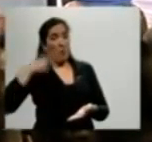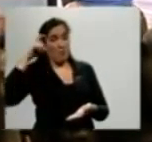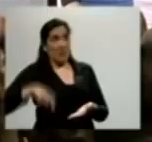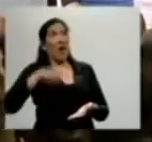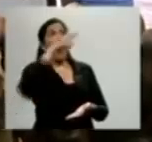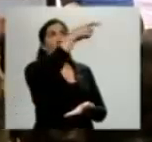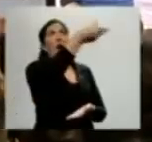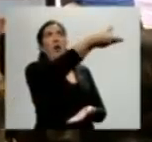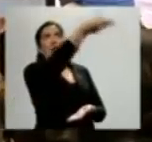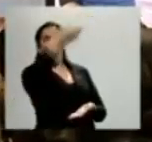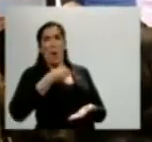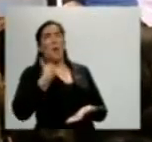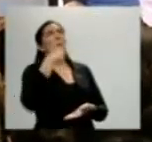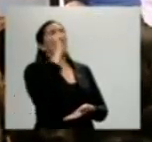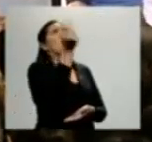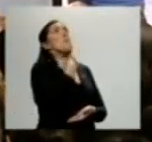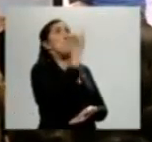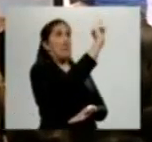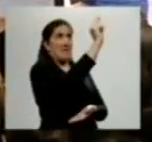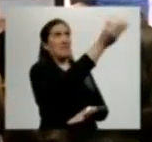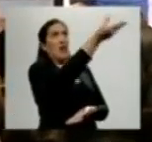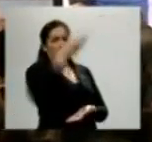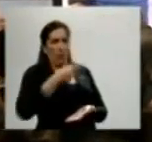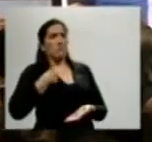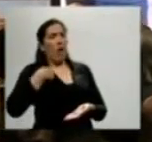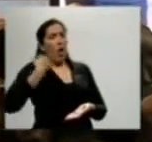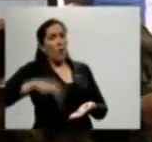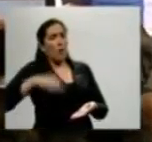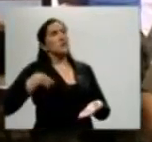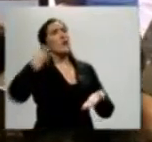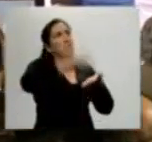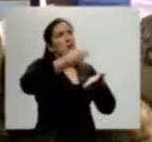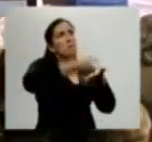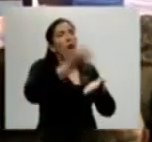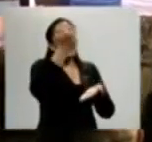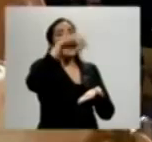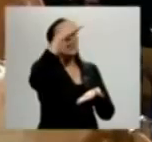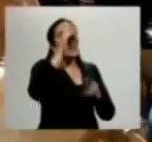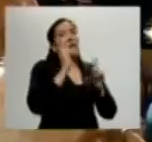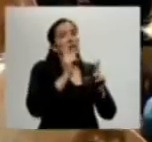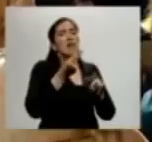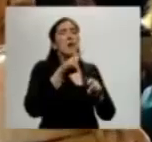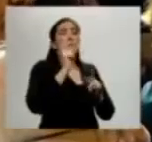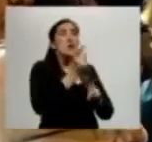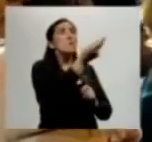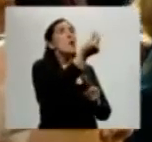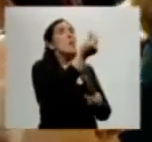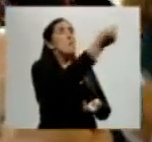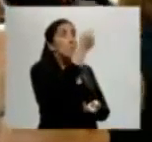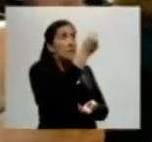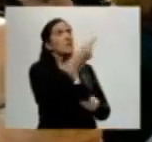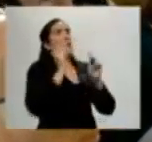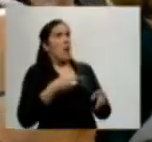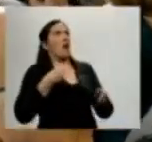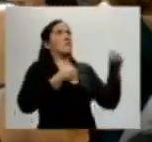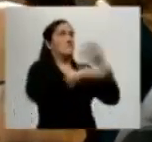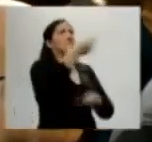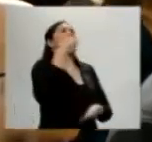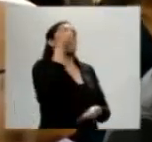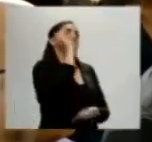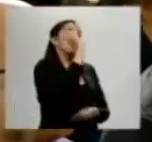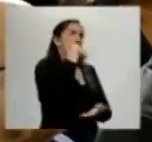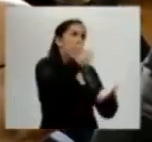obligándose al prestatario, o sea, el que lo tiene que devolver, a su devolución y al pago de los intereses en la moneda de la misma especie conforme lo pactado. Por lo